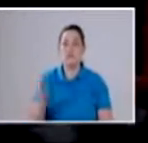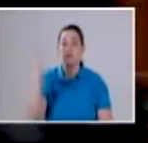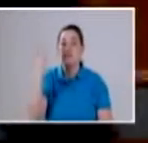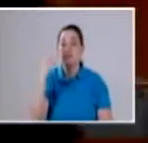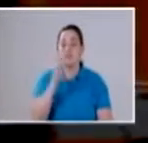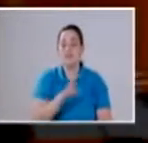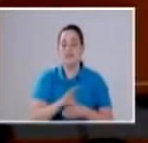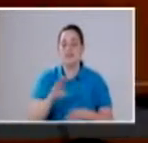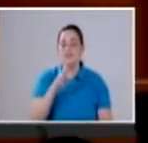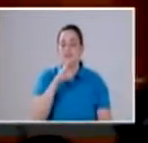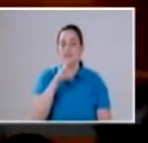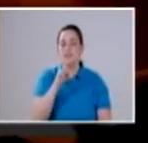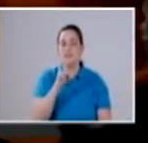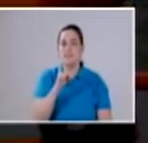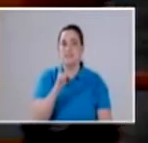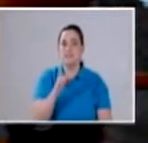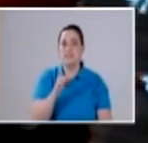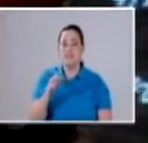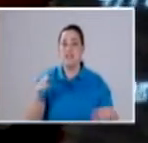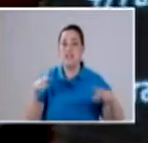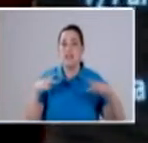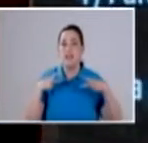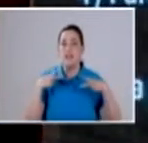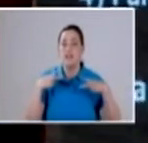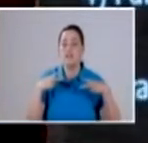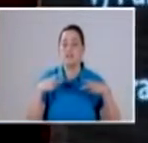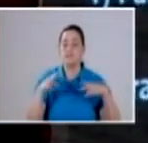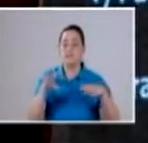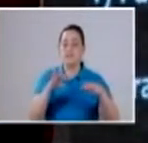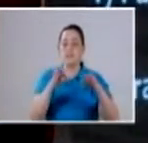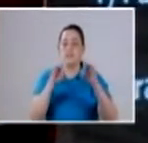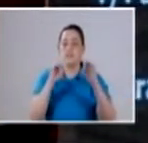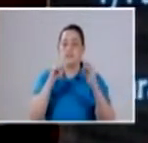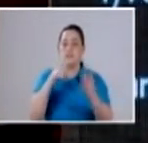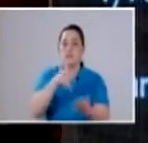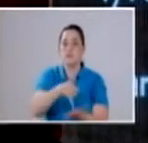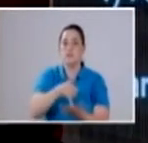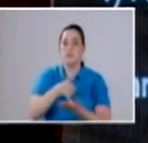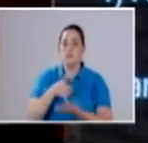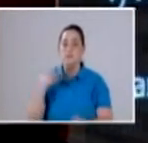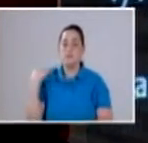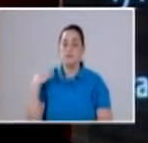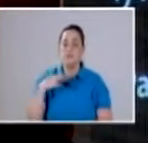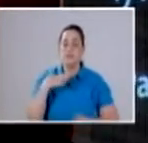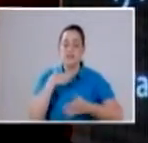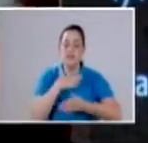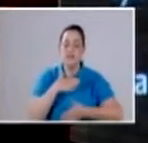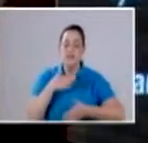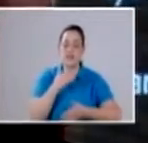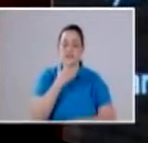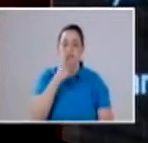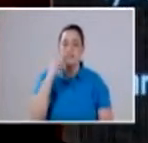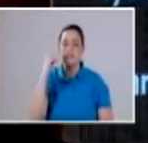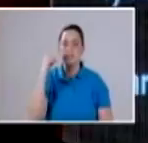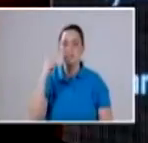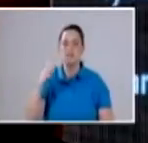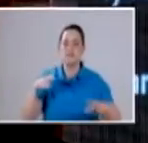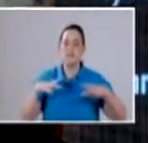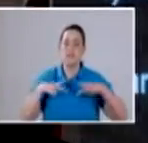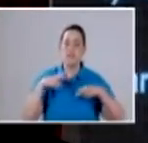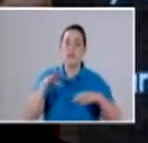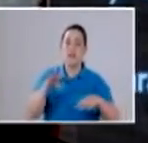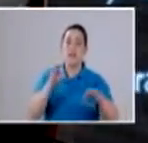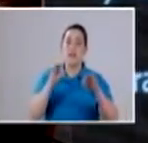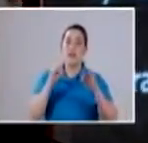tercera sería: ¿hay algún galardón para agradar a Dios? O mejor dicho, ¿hay algún galardón